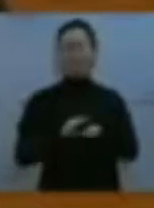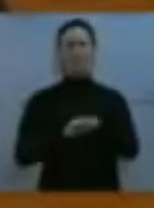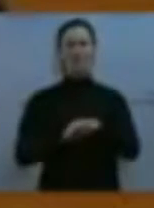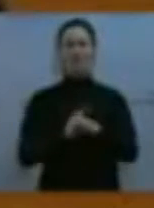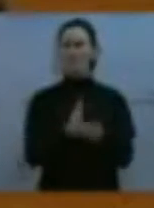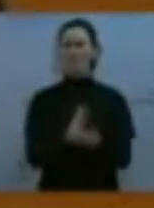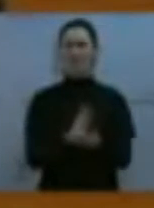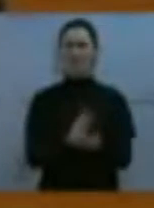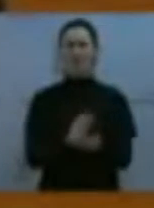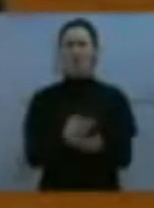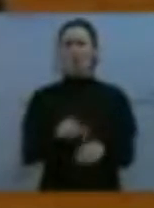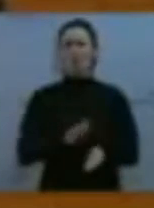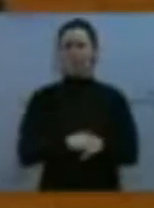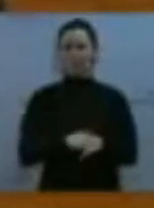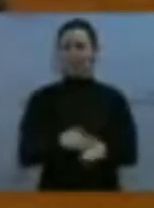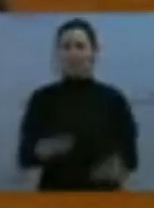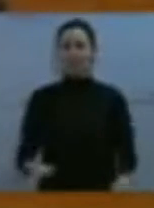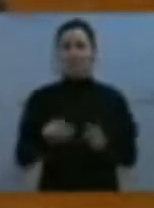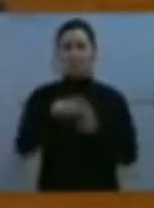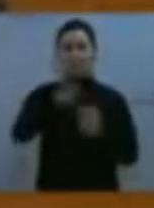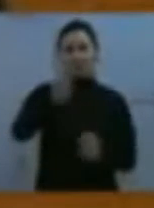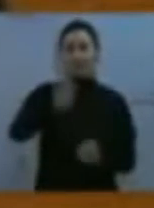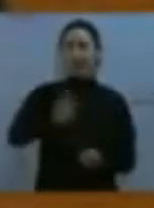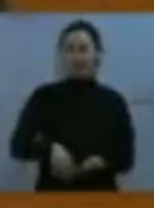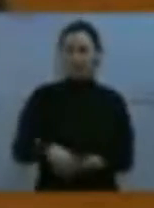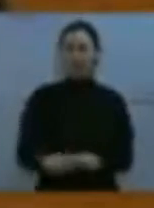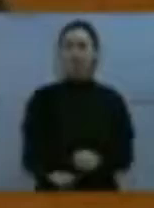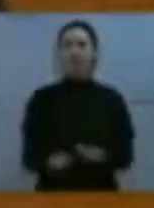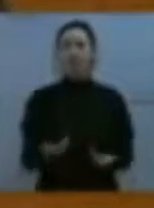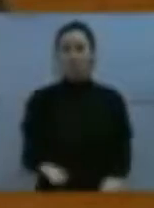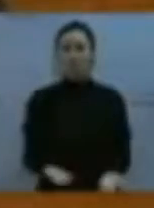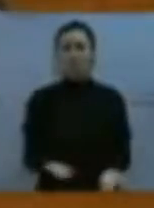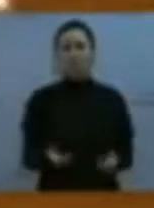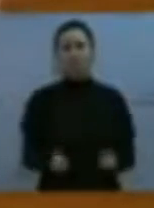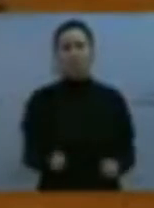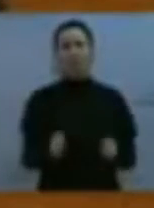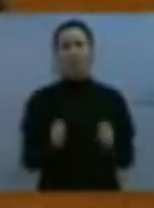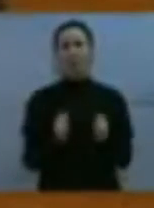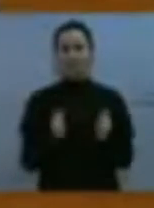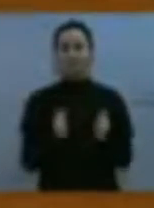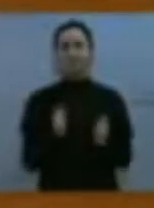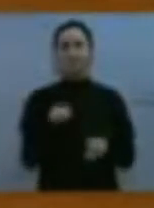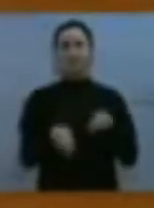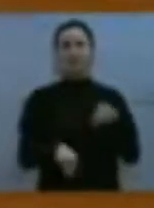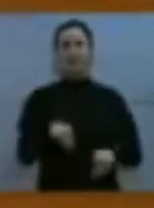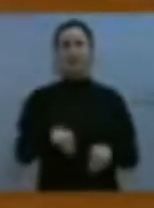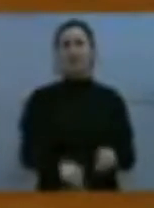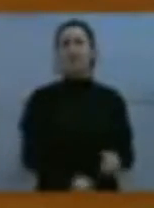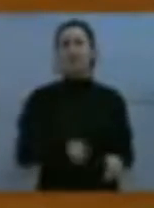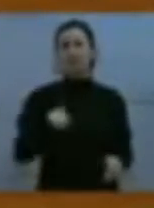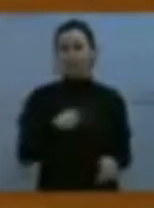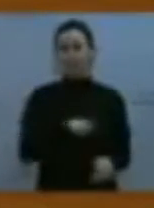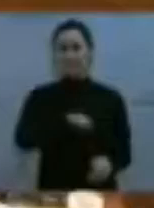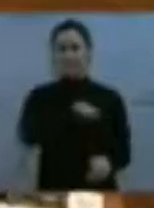presidente, ha convocado hoy ciertamente las elecciones generales de todos los españoles para el próximo 28 de abril.